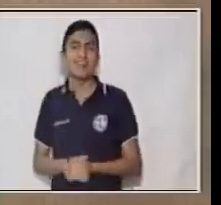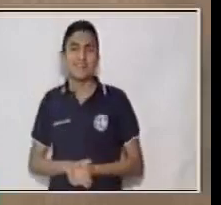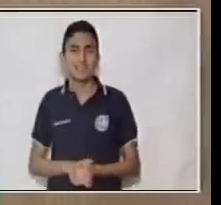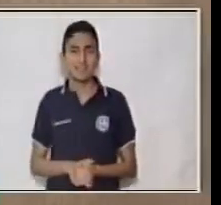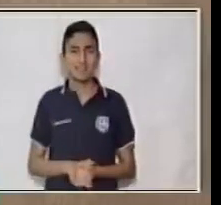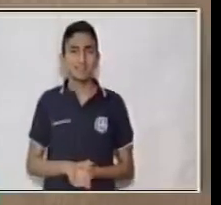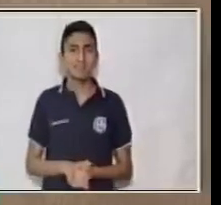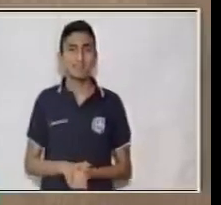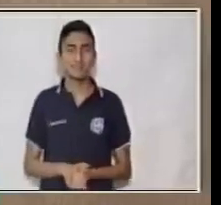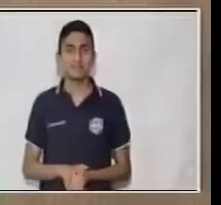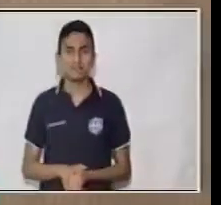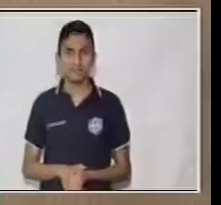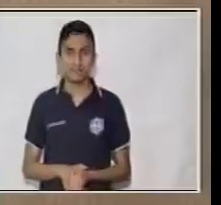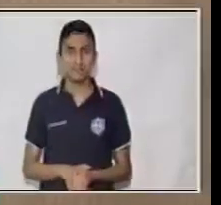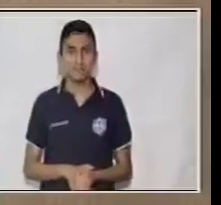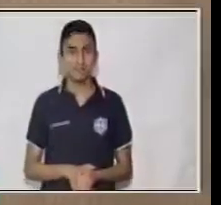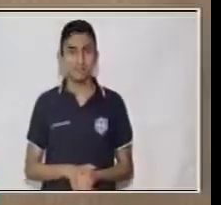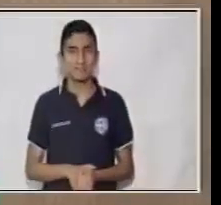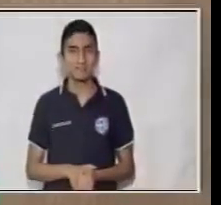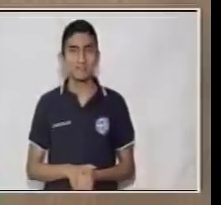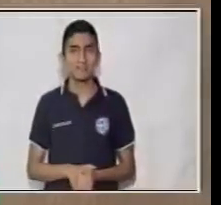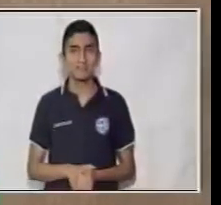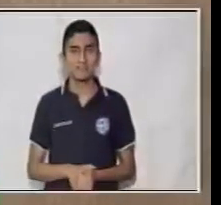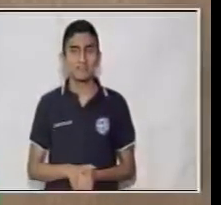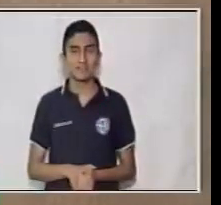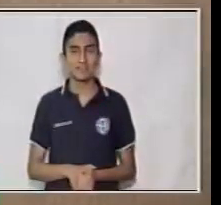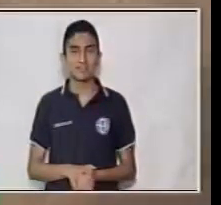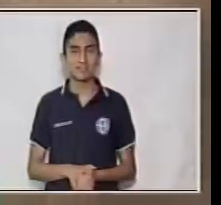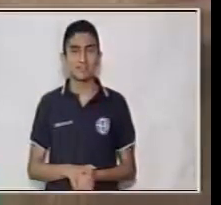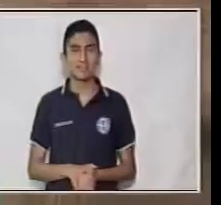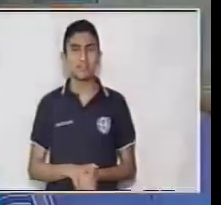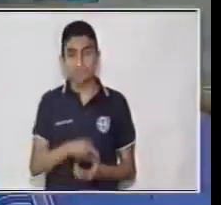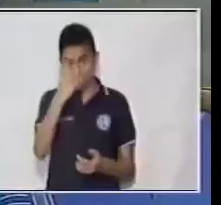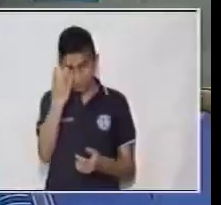A ver, a ver. Vamos nuevamente.